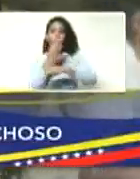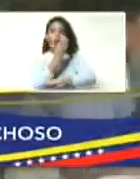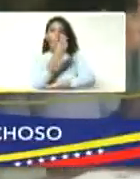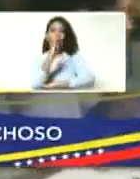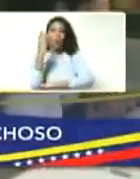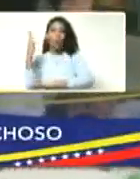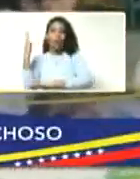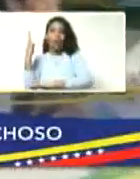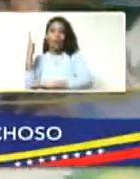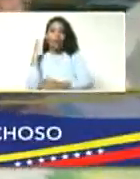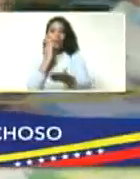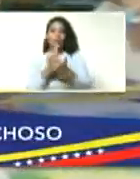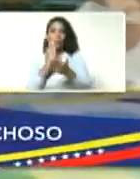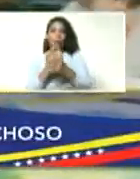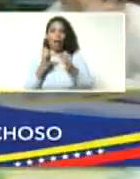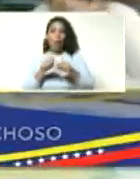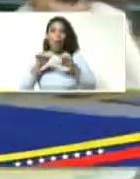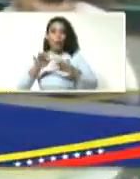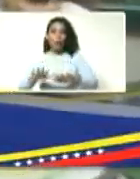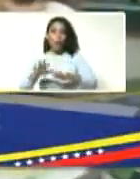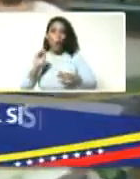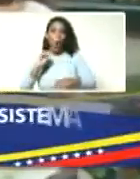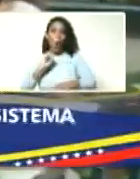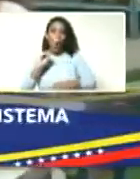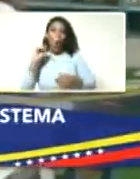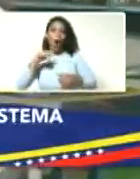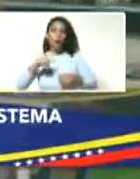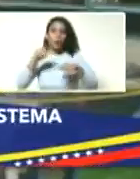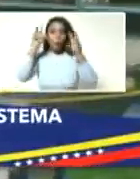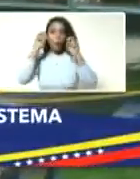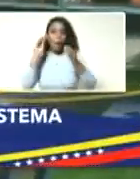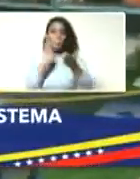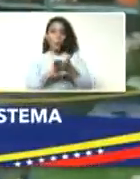¿La biblioteca siempre ha quedado aquí o la están colocando ahora ustedes?